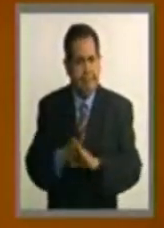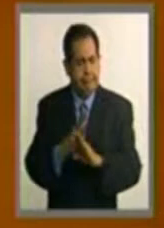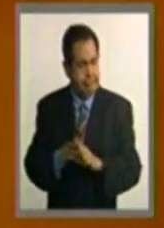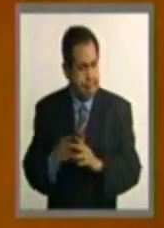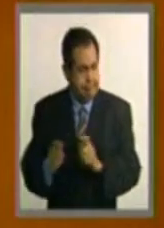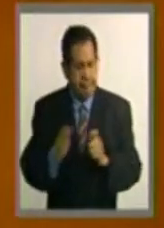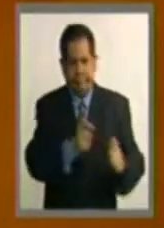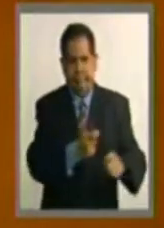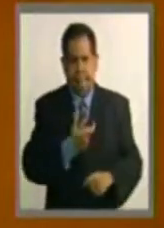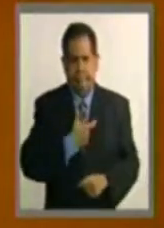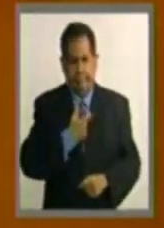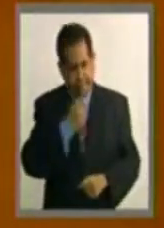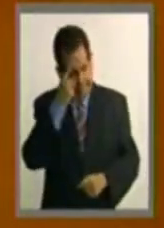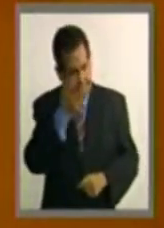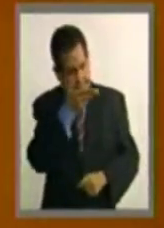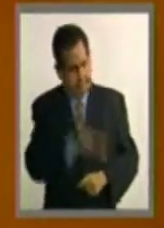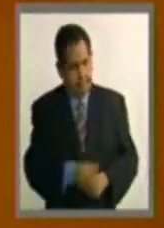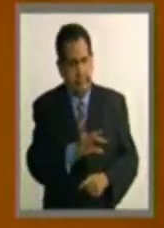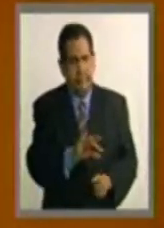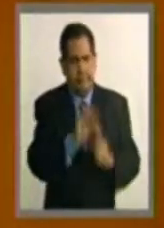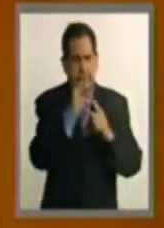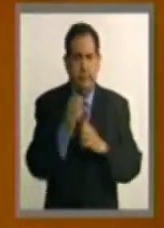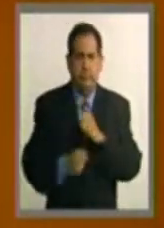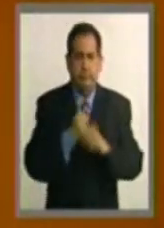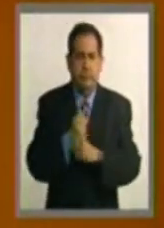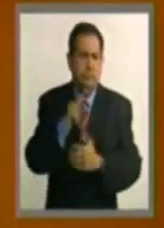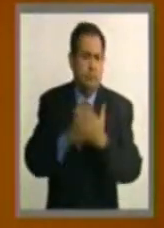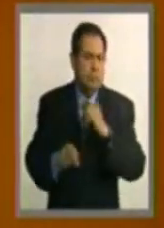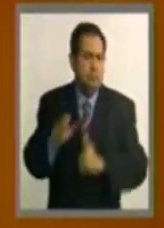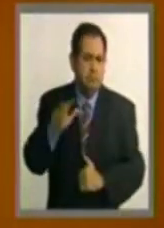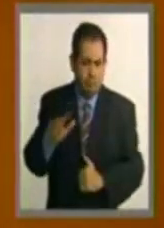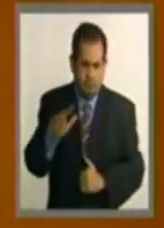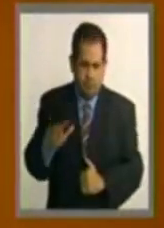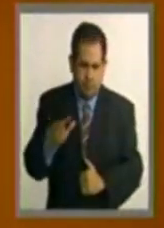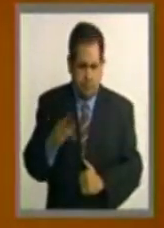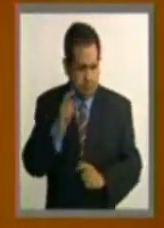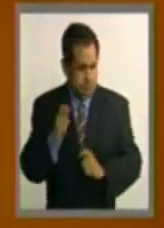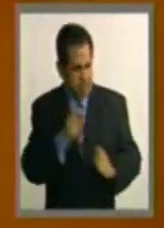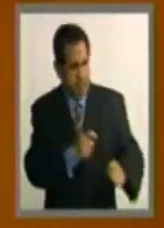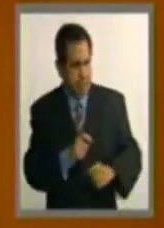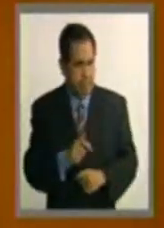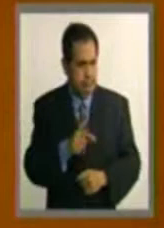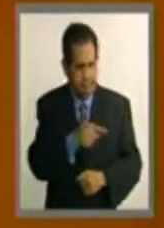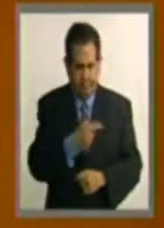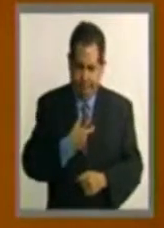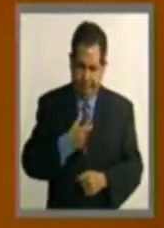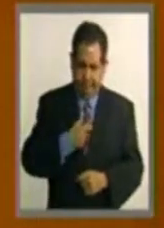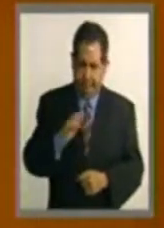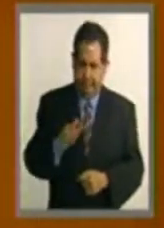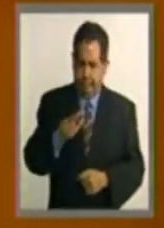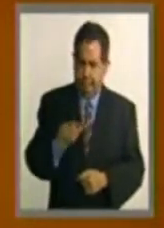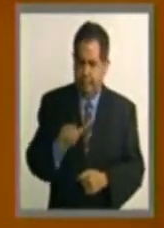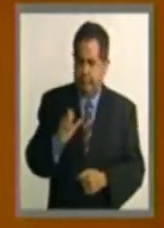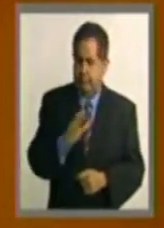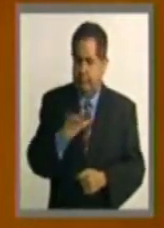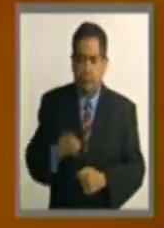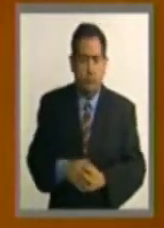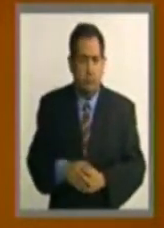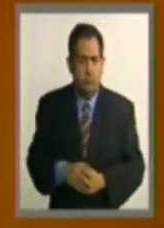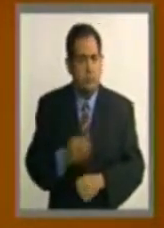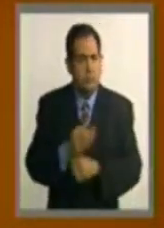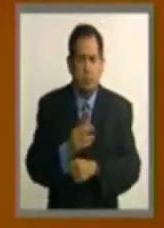entregar este galardón versión 2018, Elvia Carrillo Puerto. Y aprovecho para hacer una serie